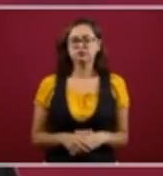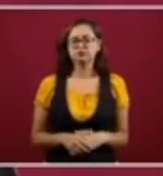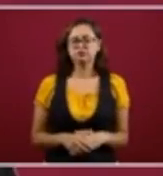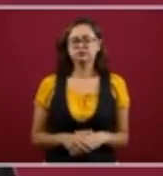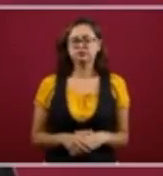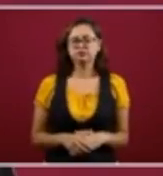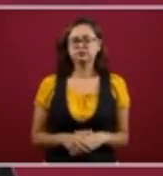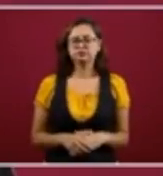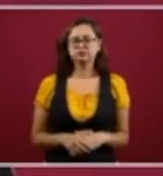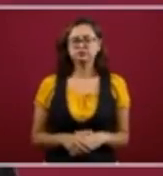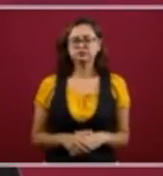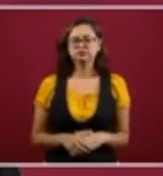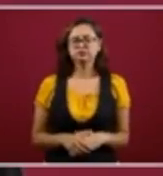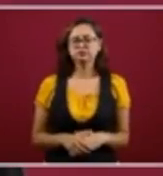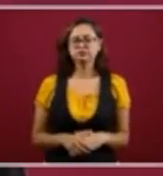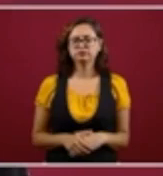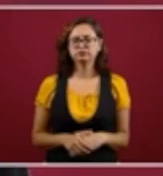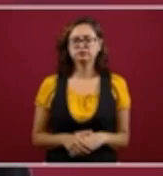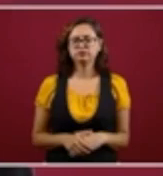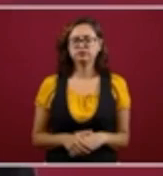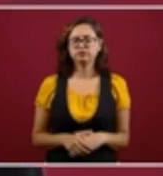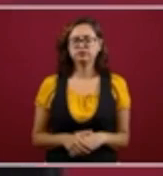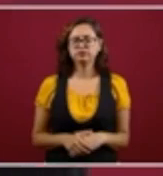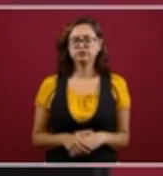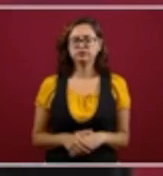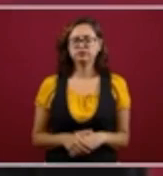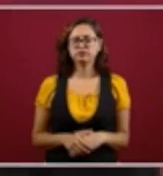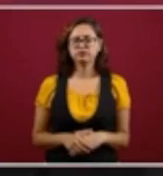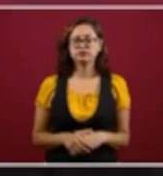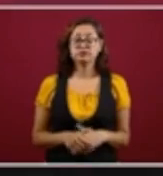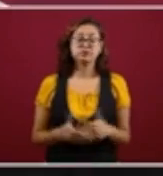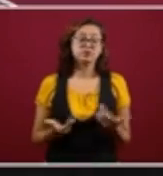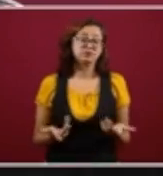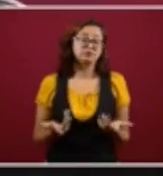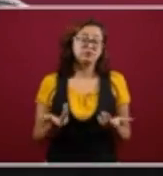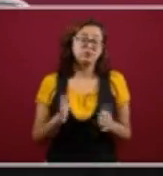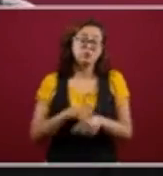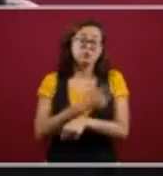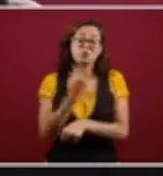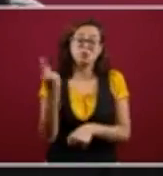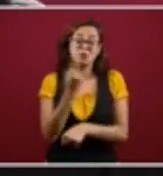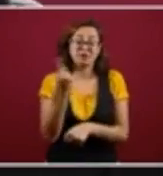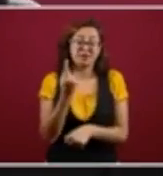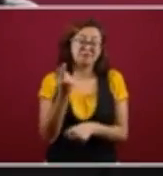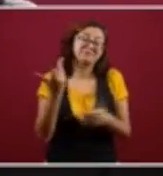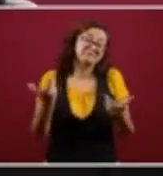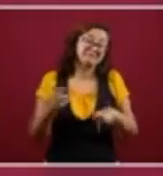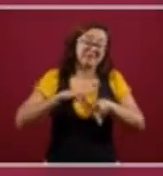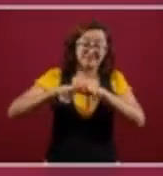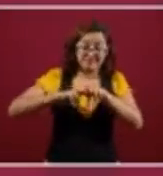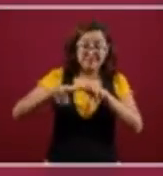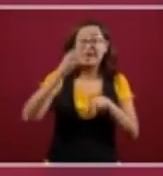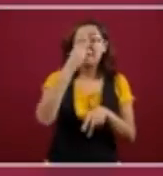Para empezar, el tramo del Tren Maya